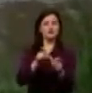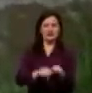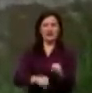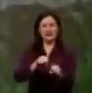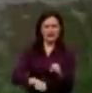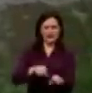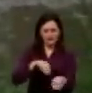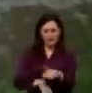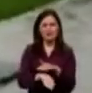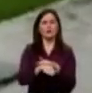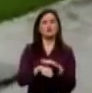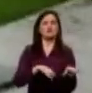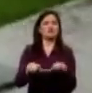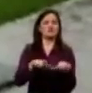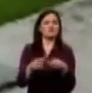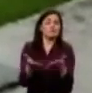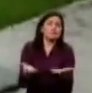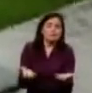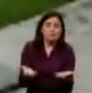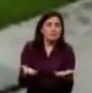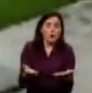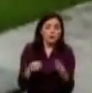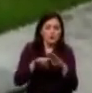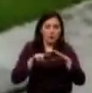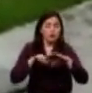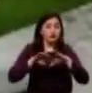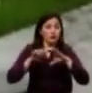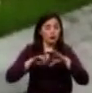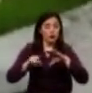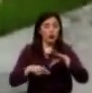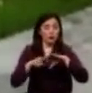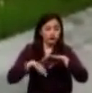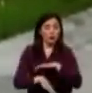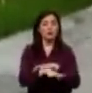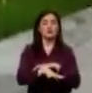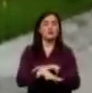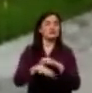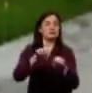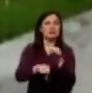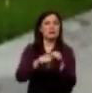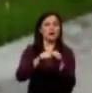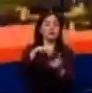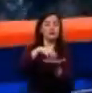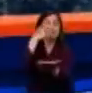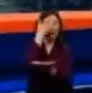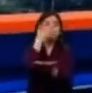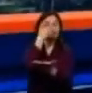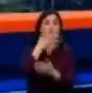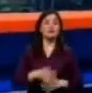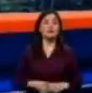de la vía de ingreso, el sector no cuenta con un buen alcantarillado. Esto en la provincia de Esmeraldas.